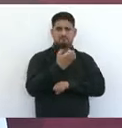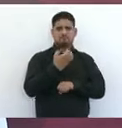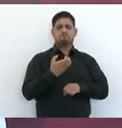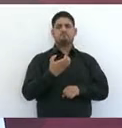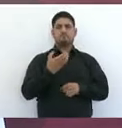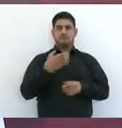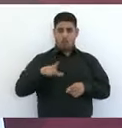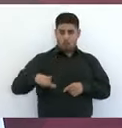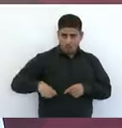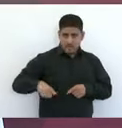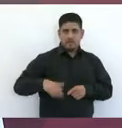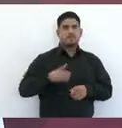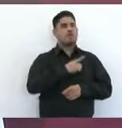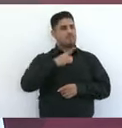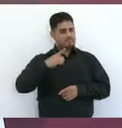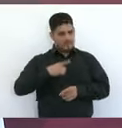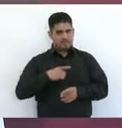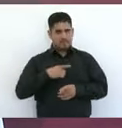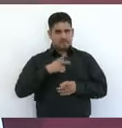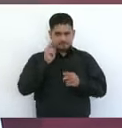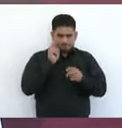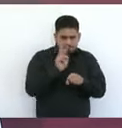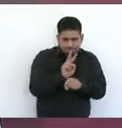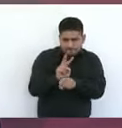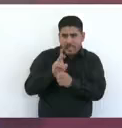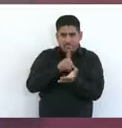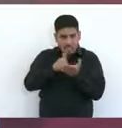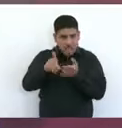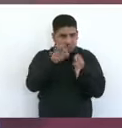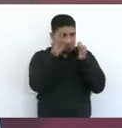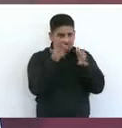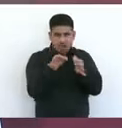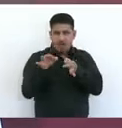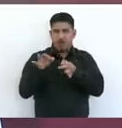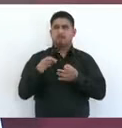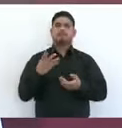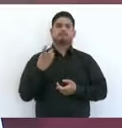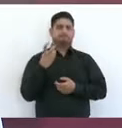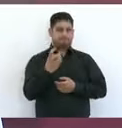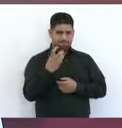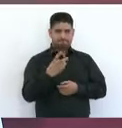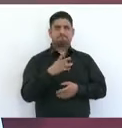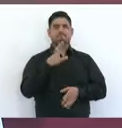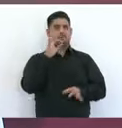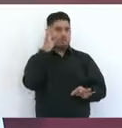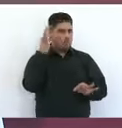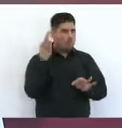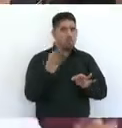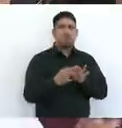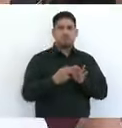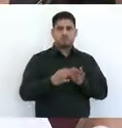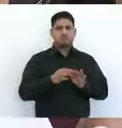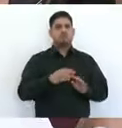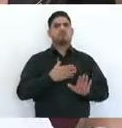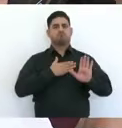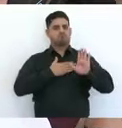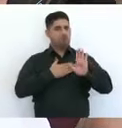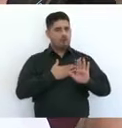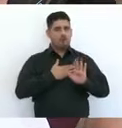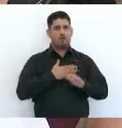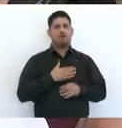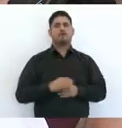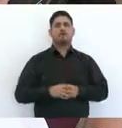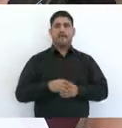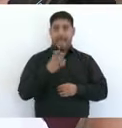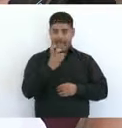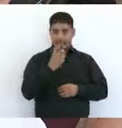y debe ser garante de derechos, los cuales son irrenunciables, universales y de cumplimiento obligatorio. Esa es